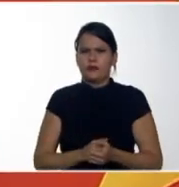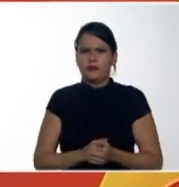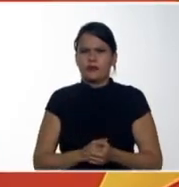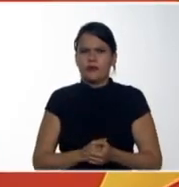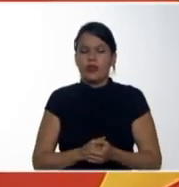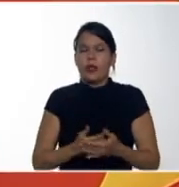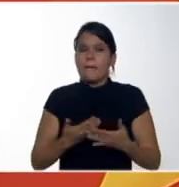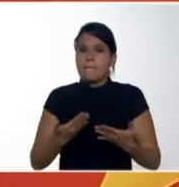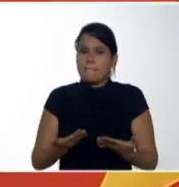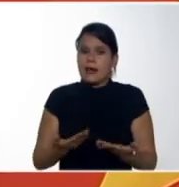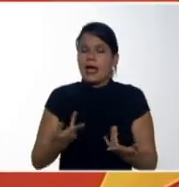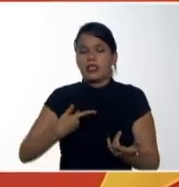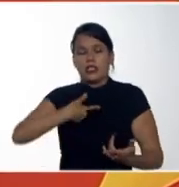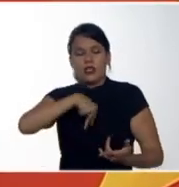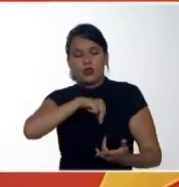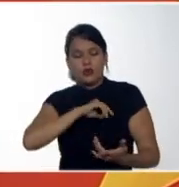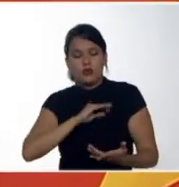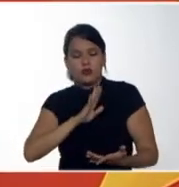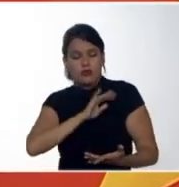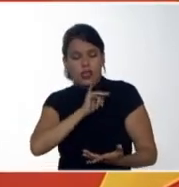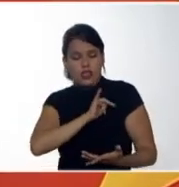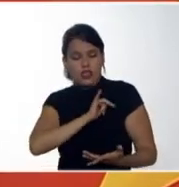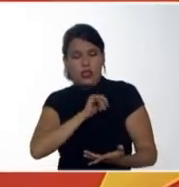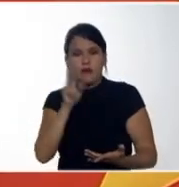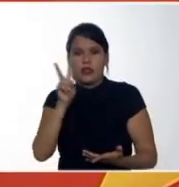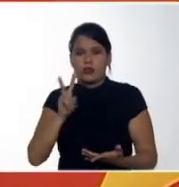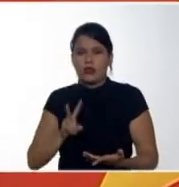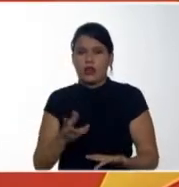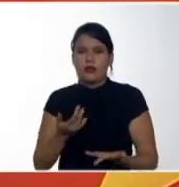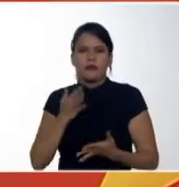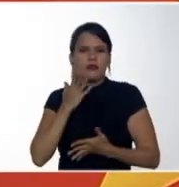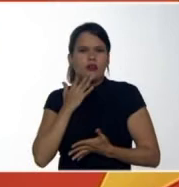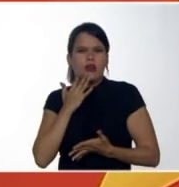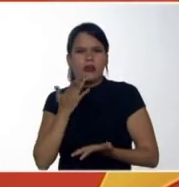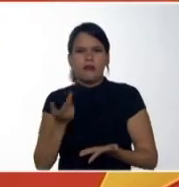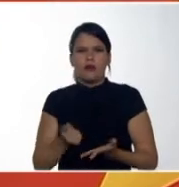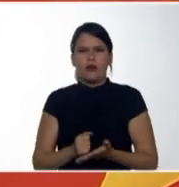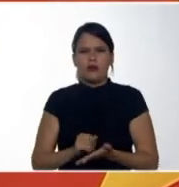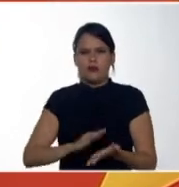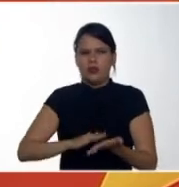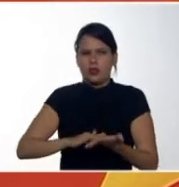parte de nuestra venezolanidad. Por ejemplo, el onoto,